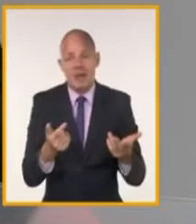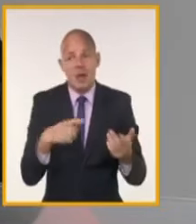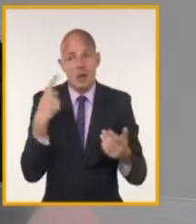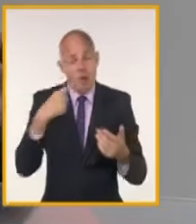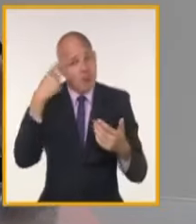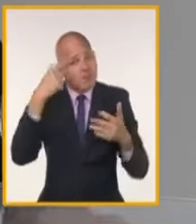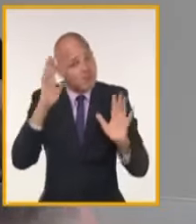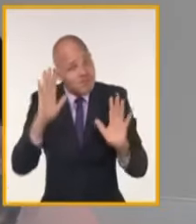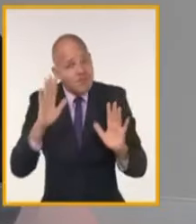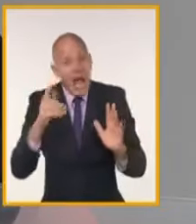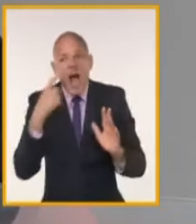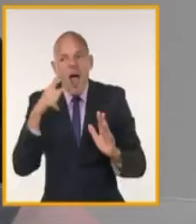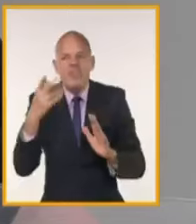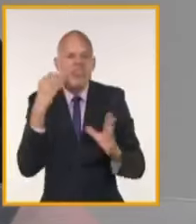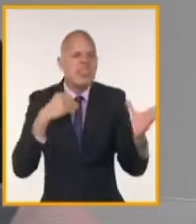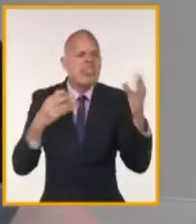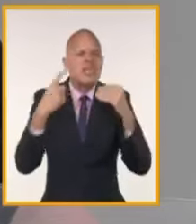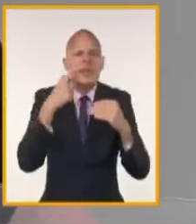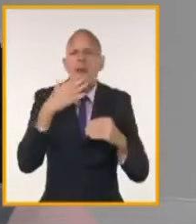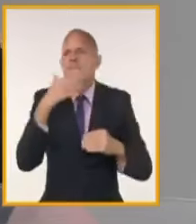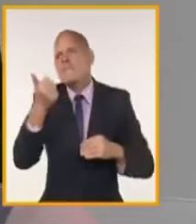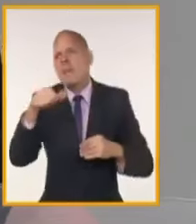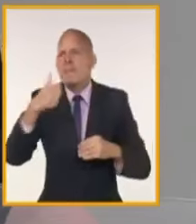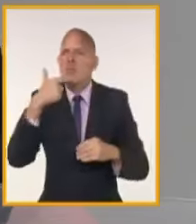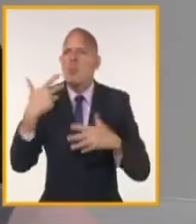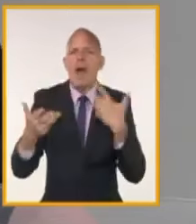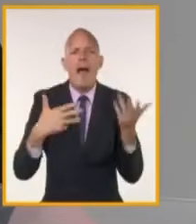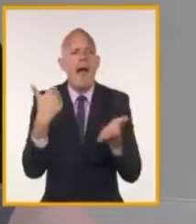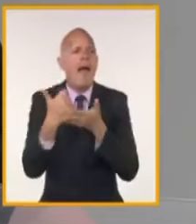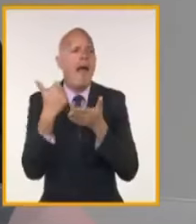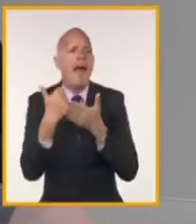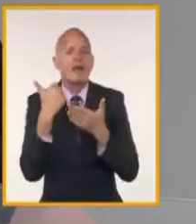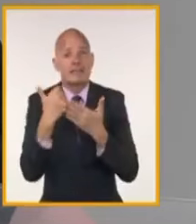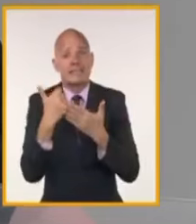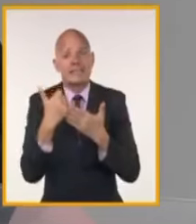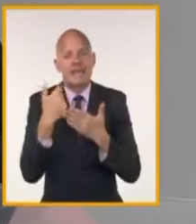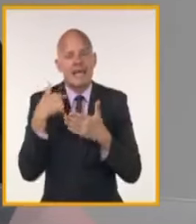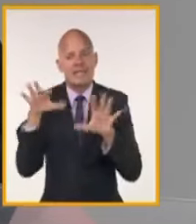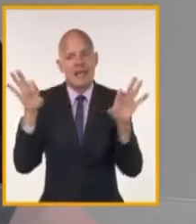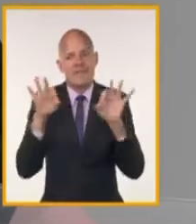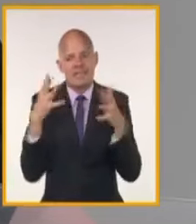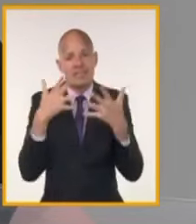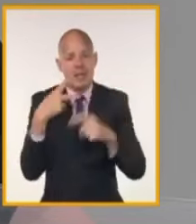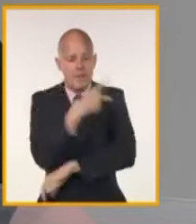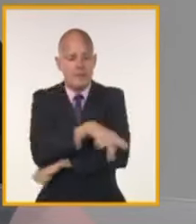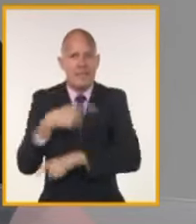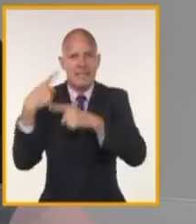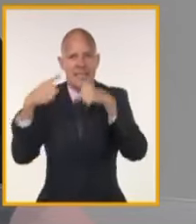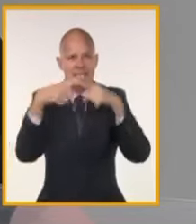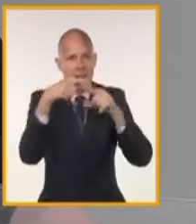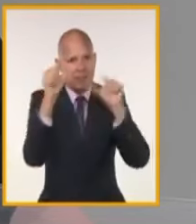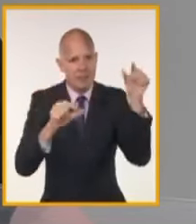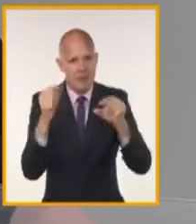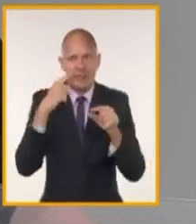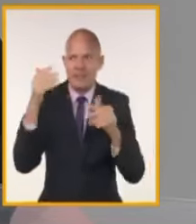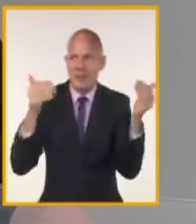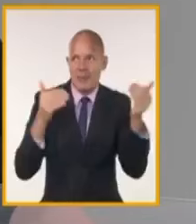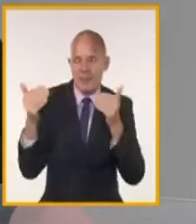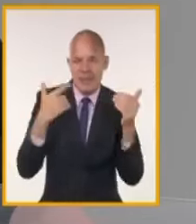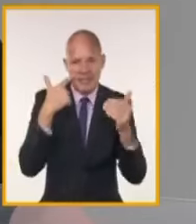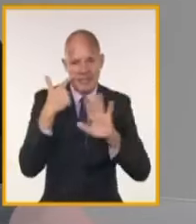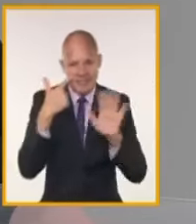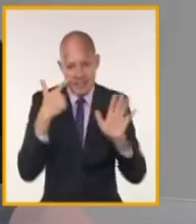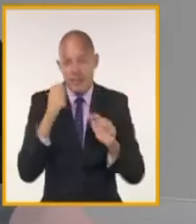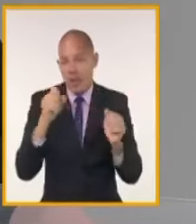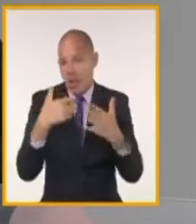país de cambiar totalmente la matriz energética Entonces tenemos una partes positivas ya tenemos confirmado 41